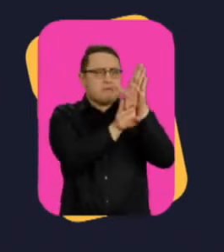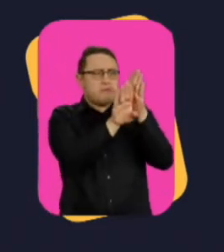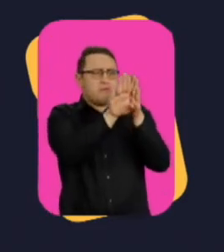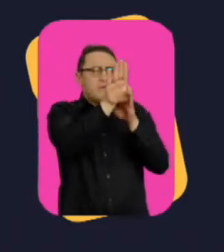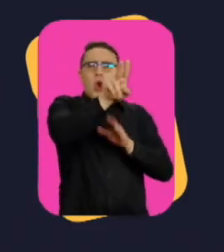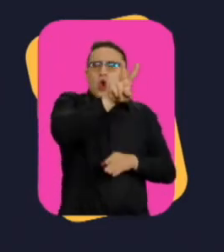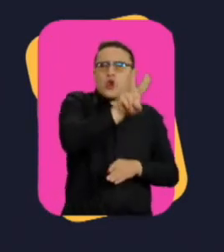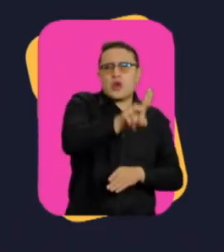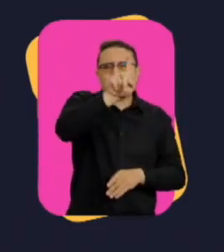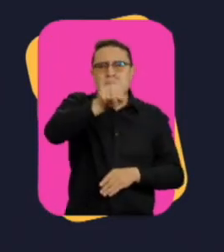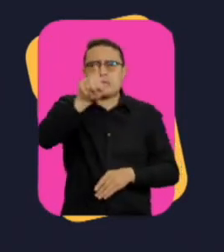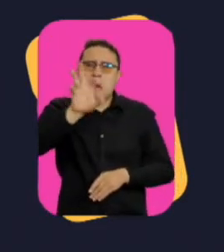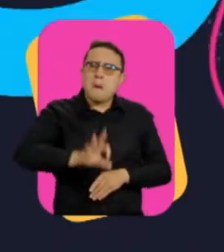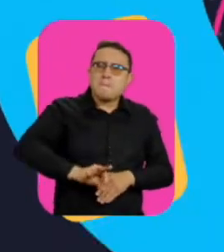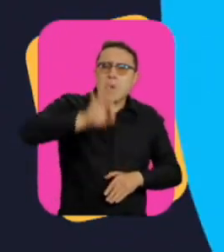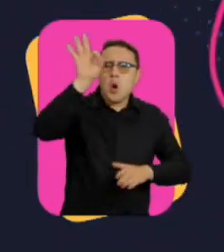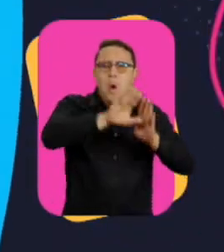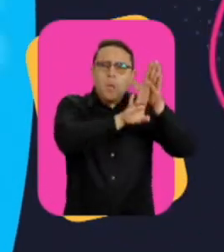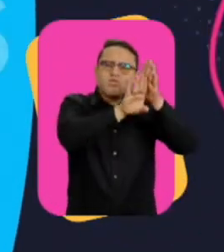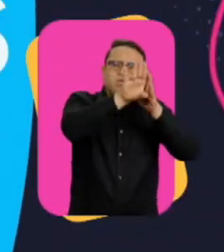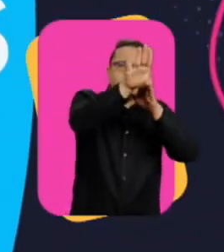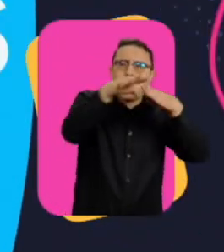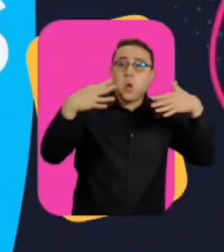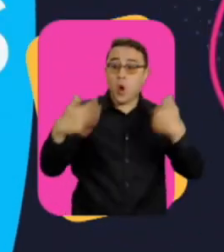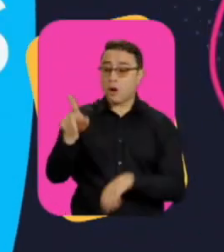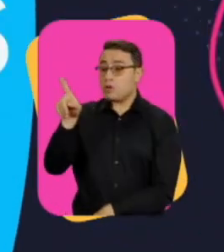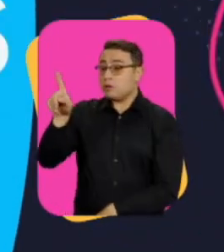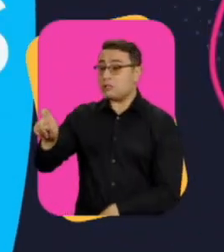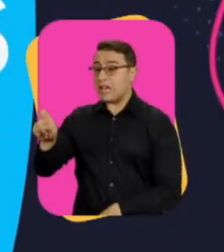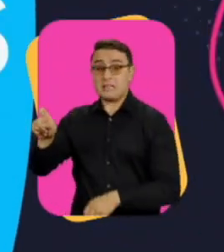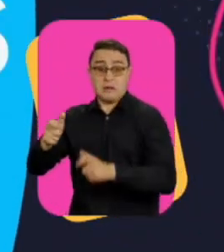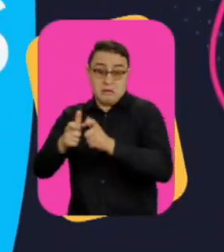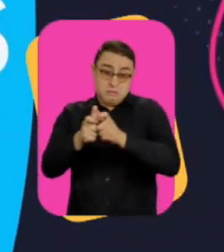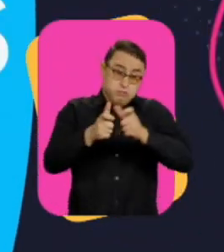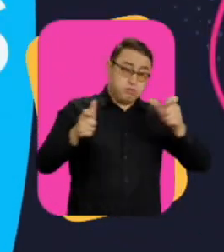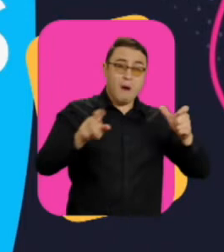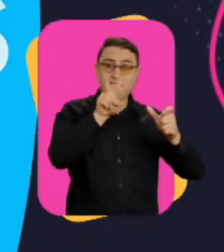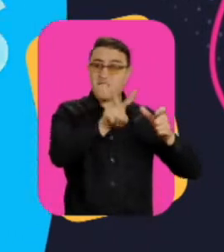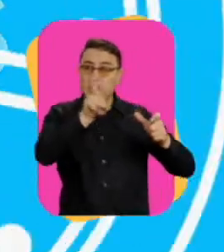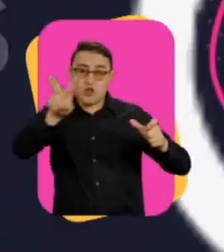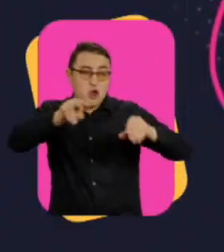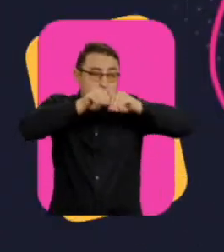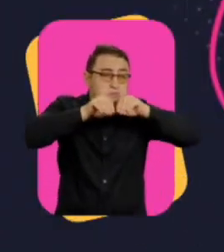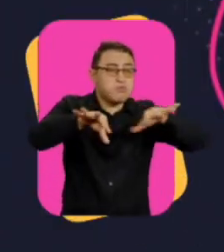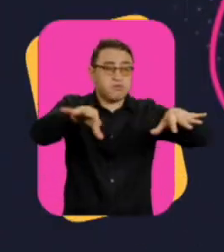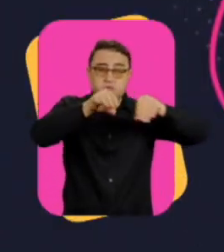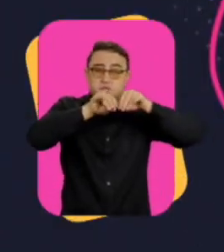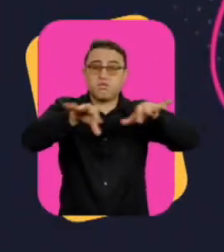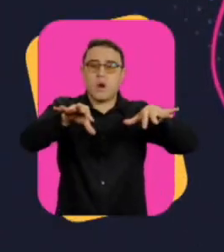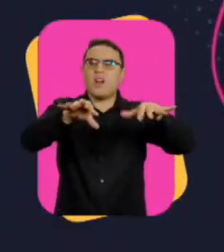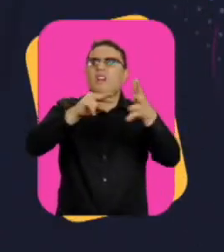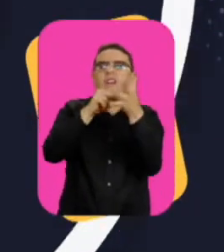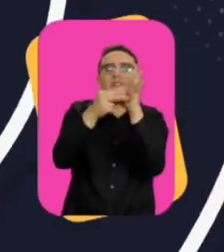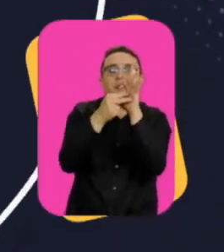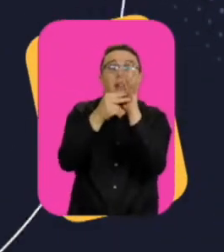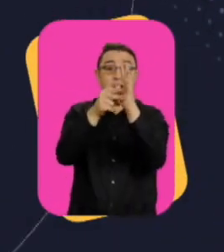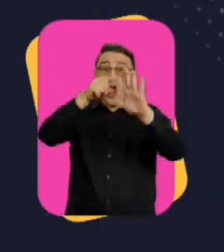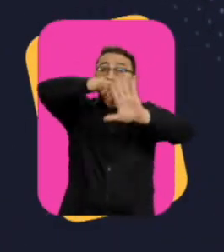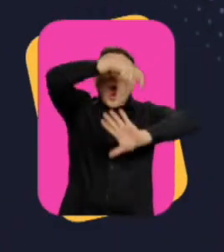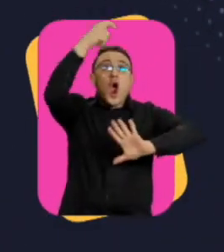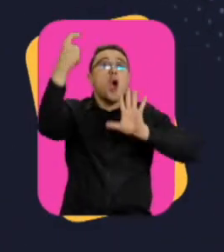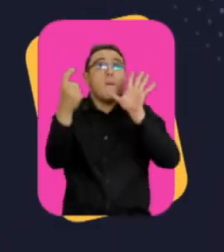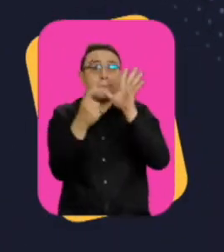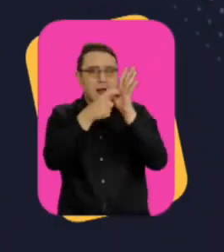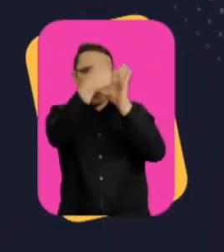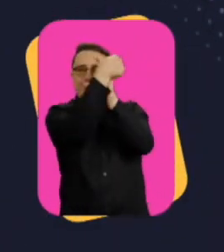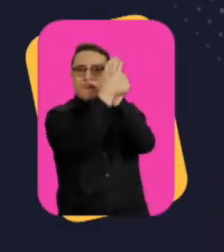266%, pasando de 6 a 22 horas de emisión, lo que corresponde al 10% del total